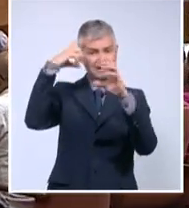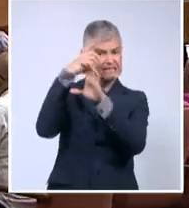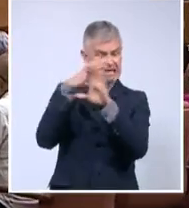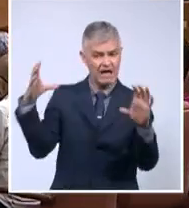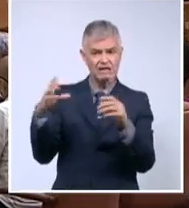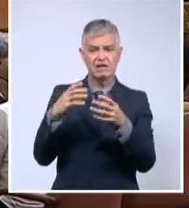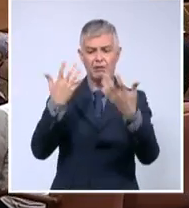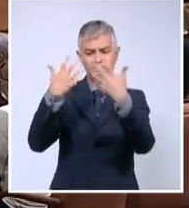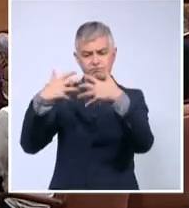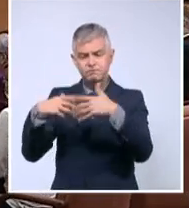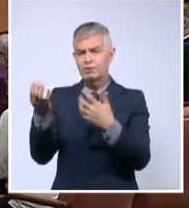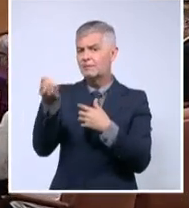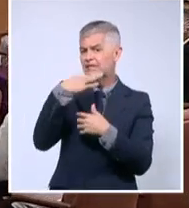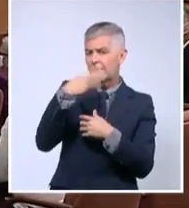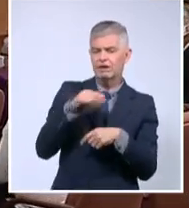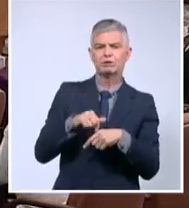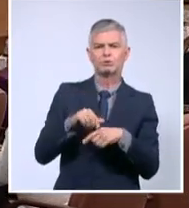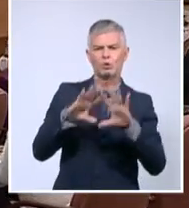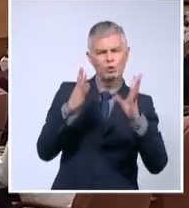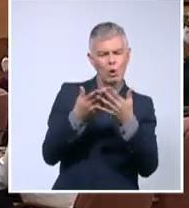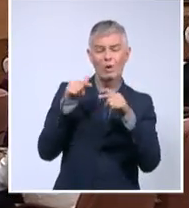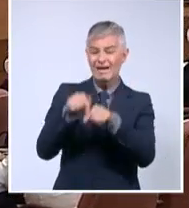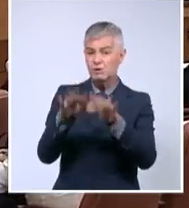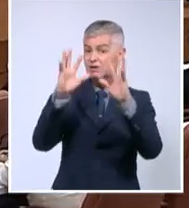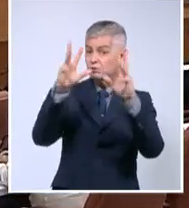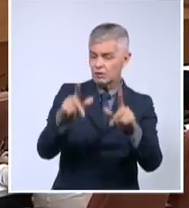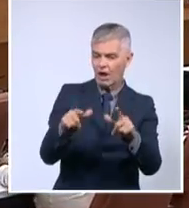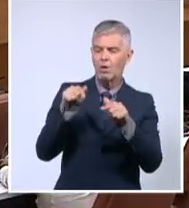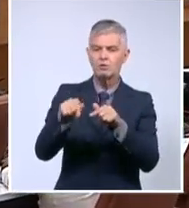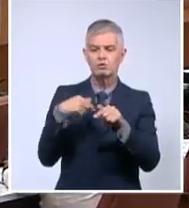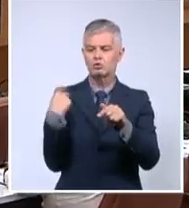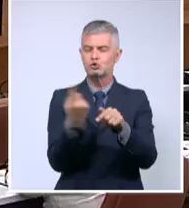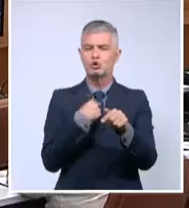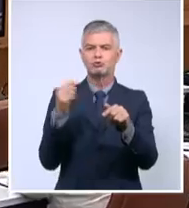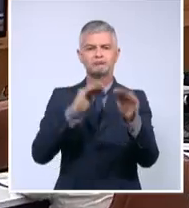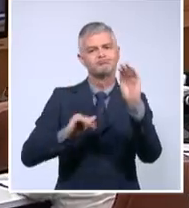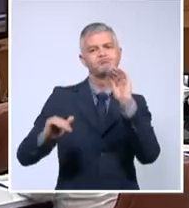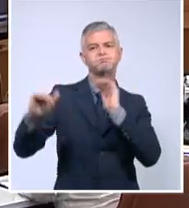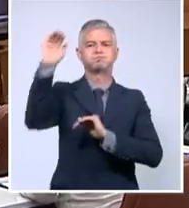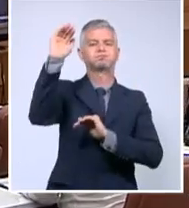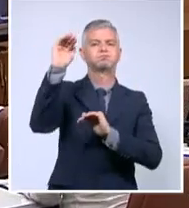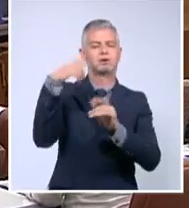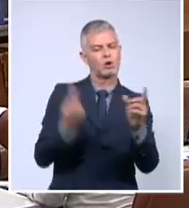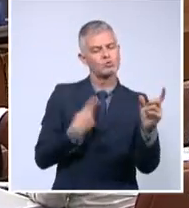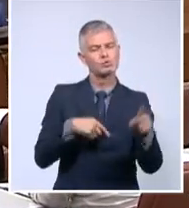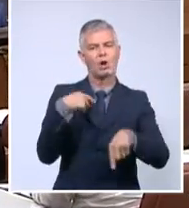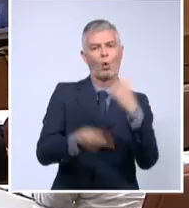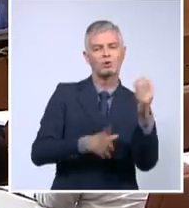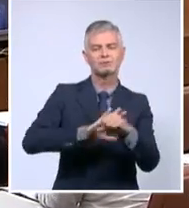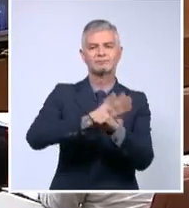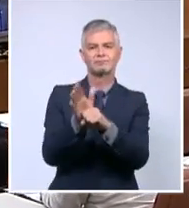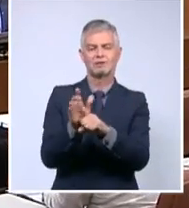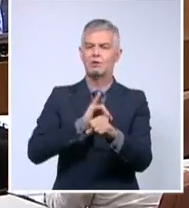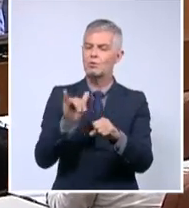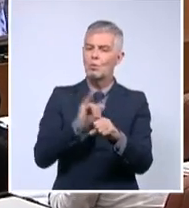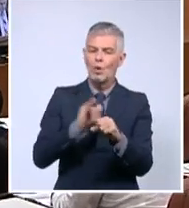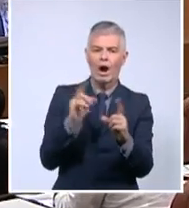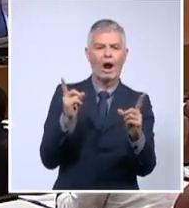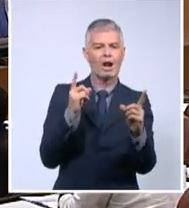permitido colocarnos a la vanguardia de los estudios sobre la pandemia y los protocolos de atención y seguimiento a los